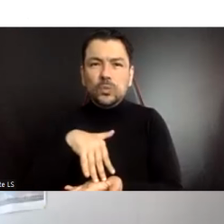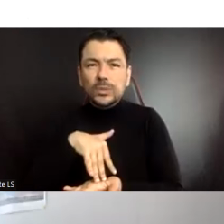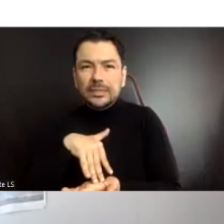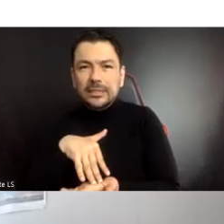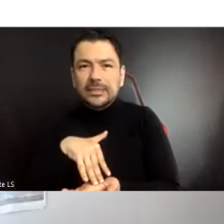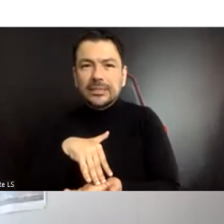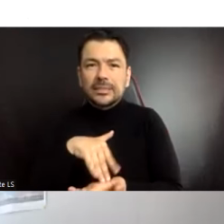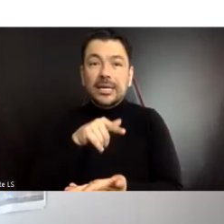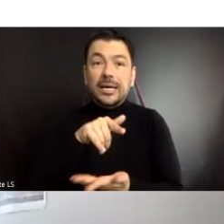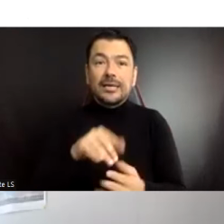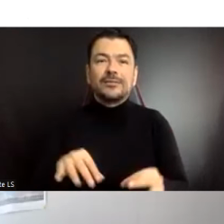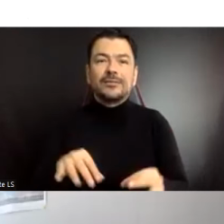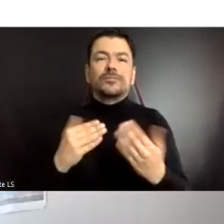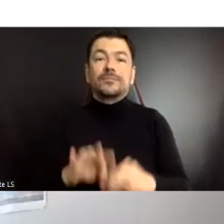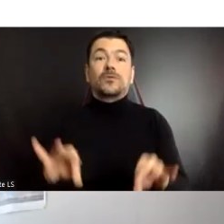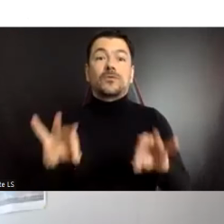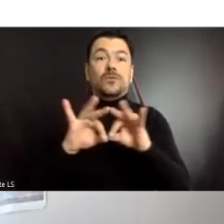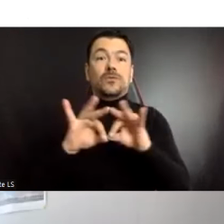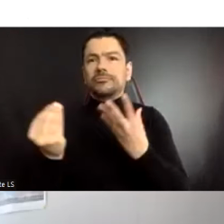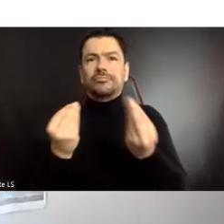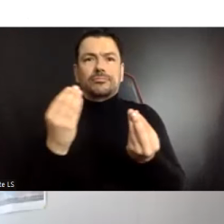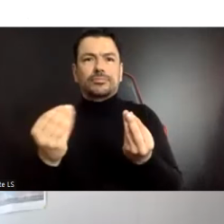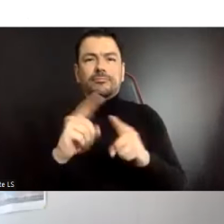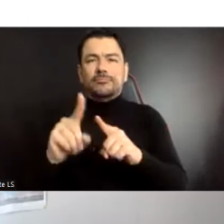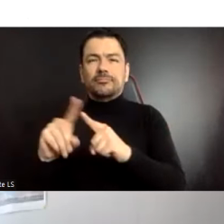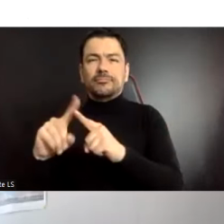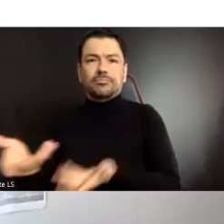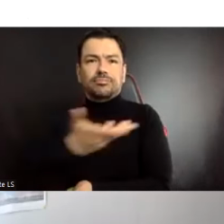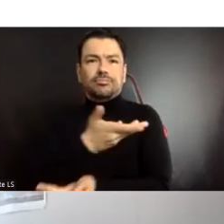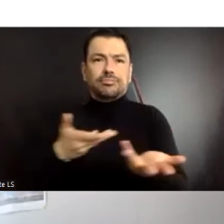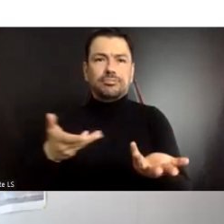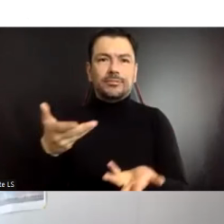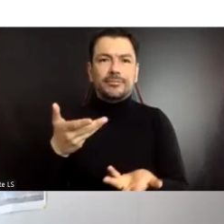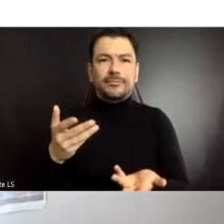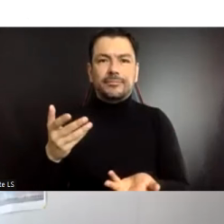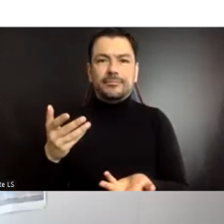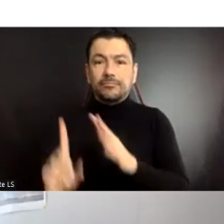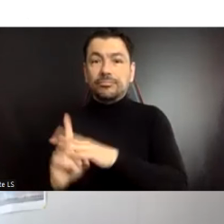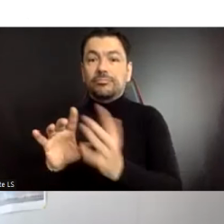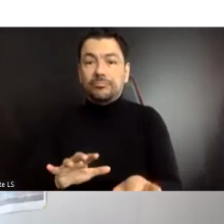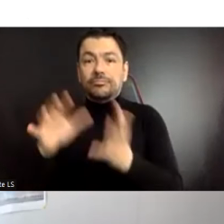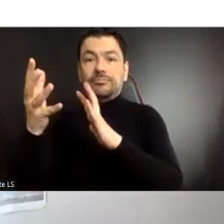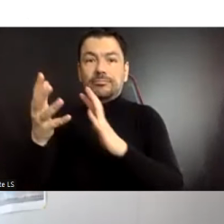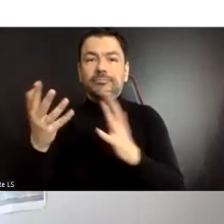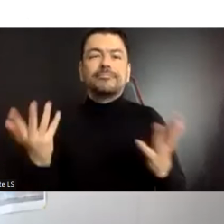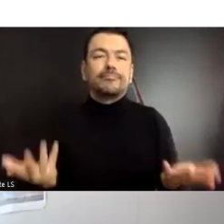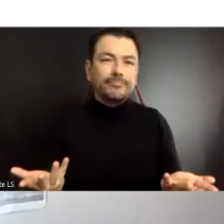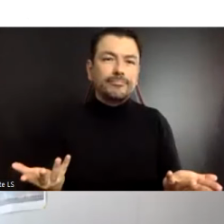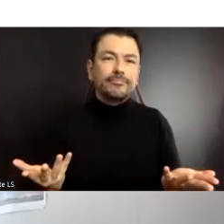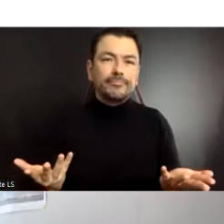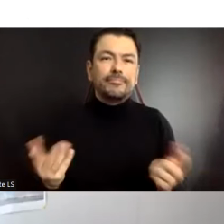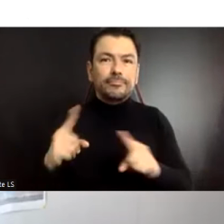distintos actores y cómo van a aprovechar la academia existente en ese tipo de